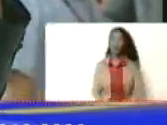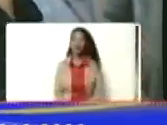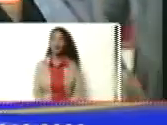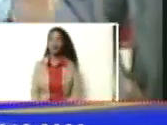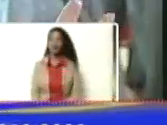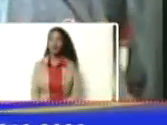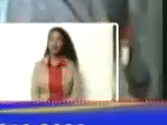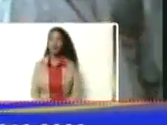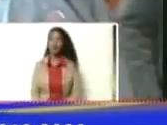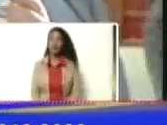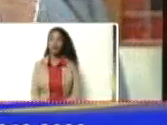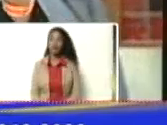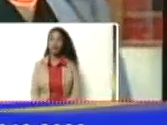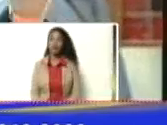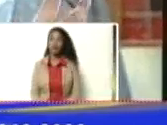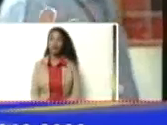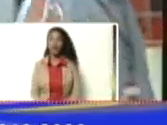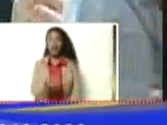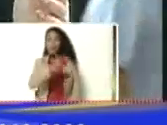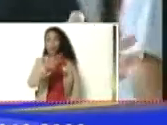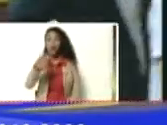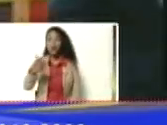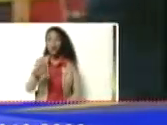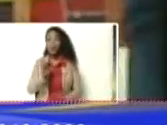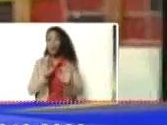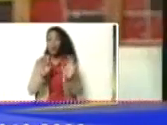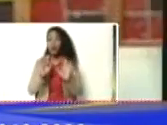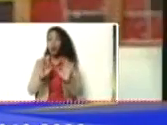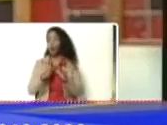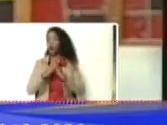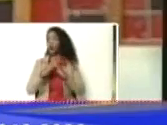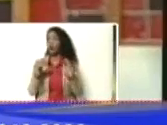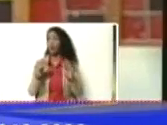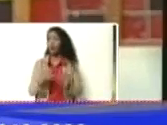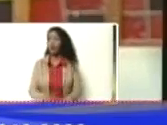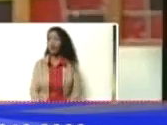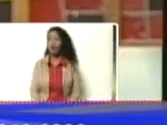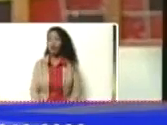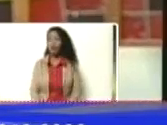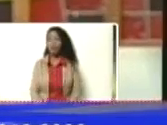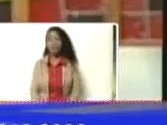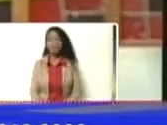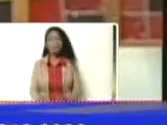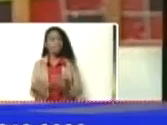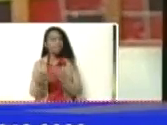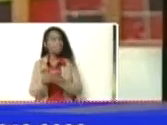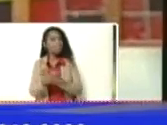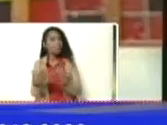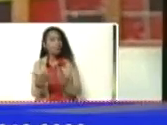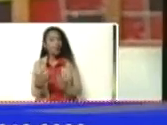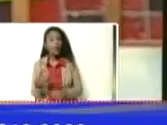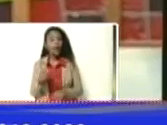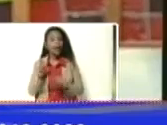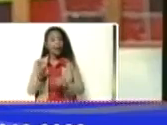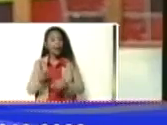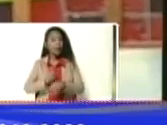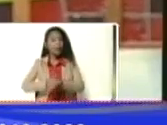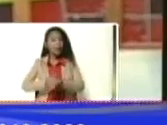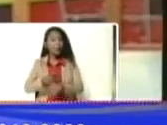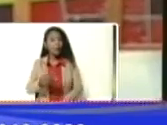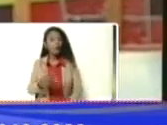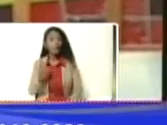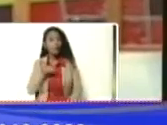los la gente del teatro, para todos. Sobre todo porque es un momento donde